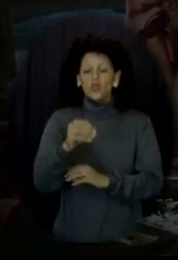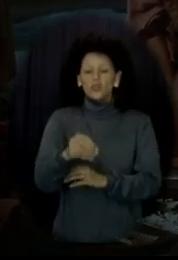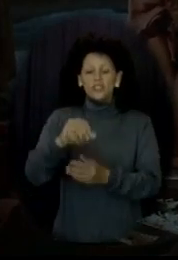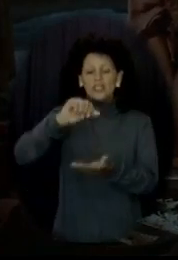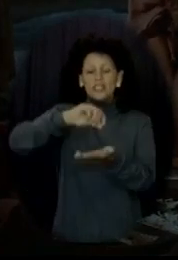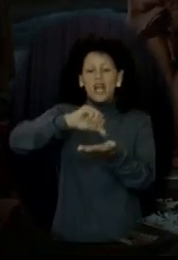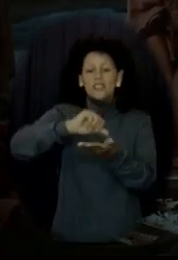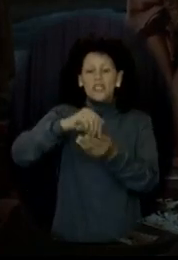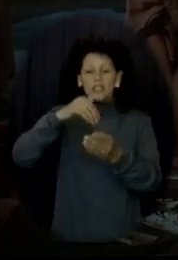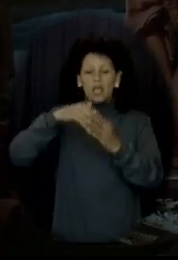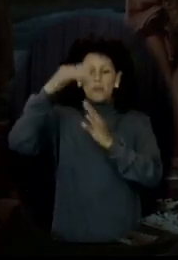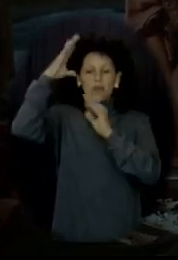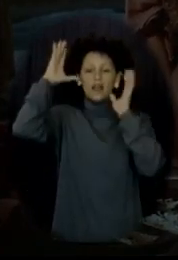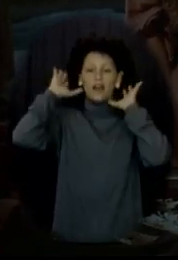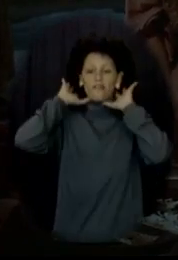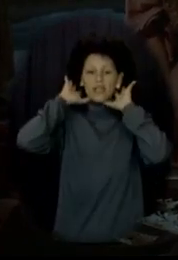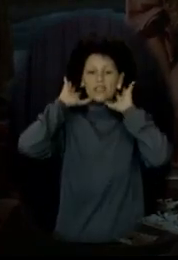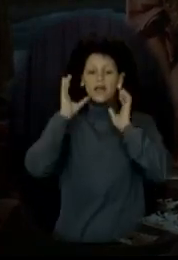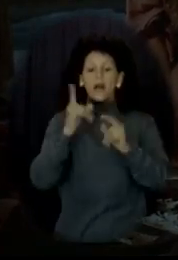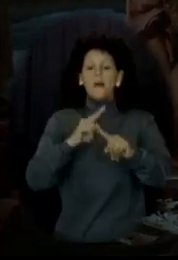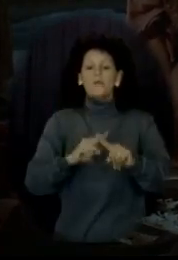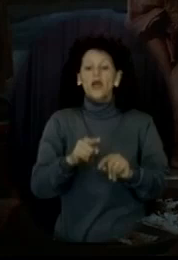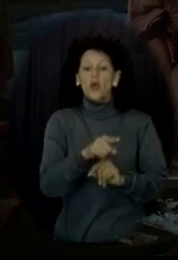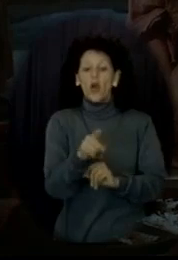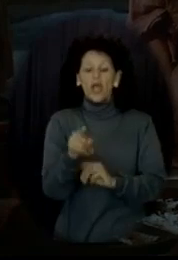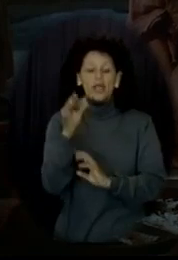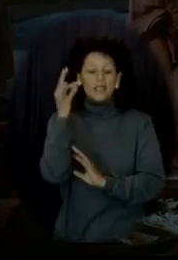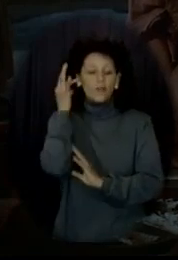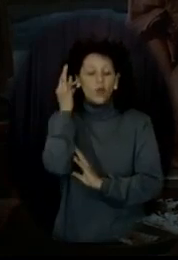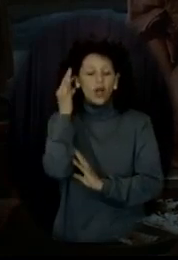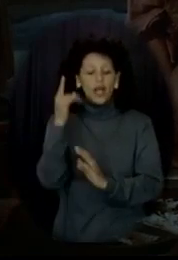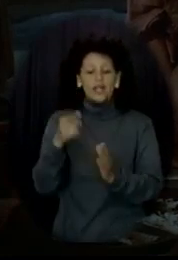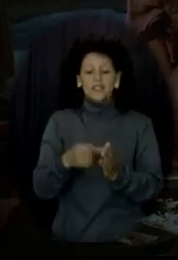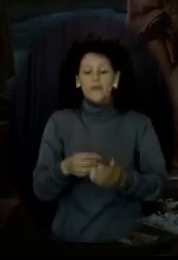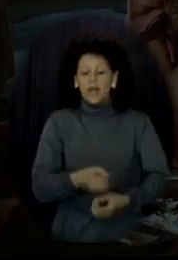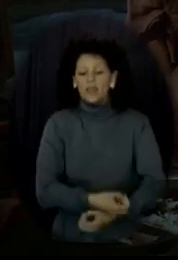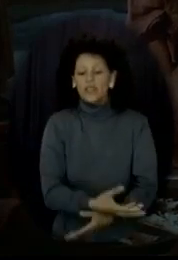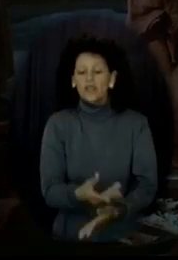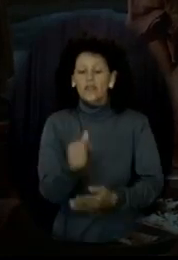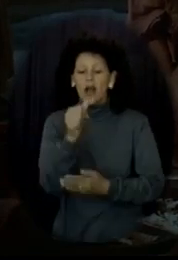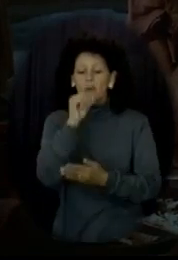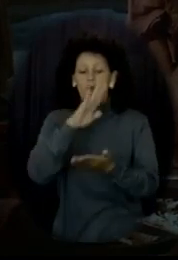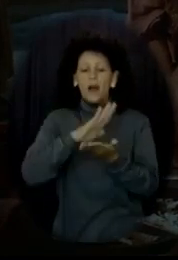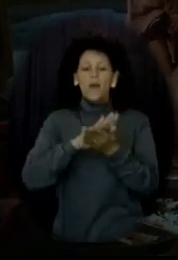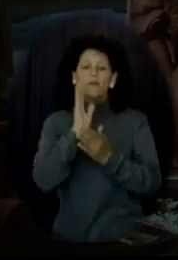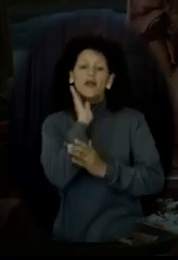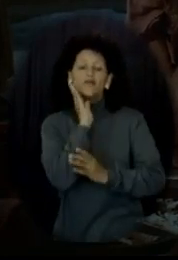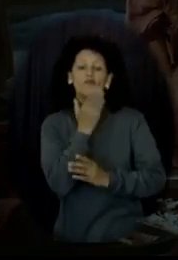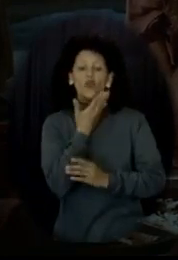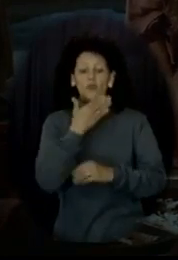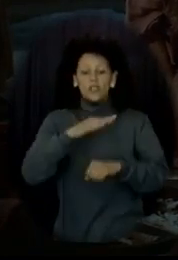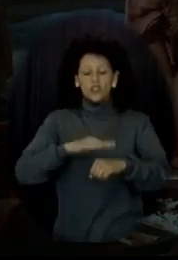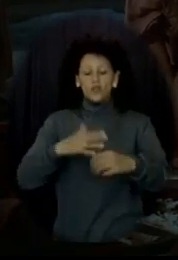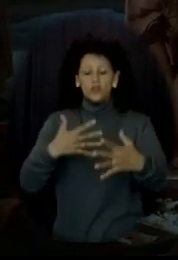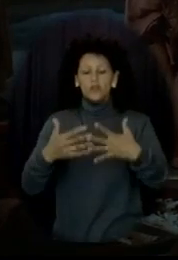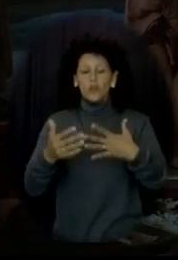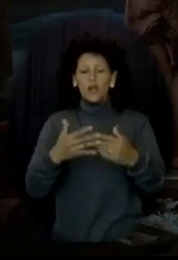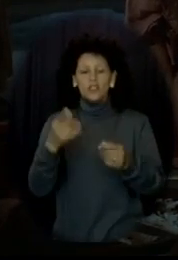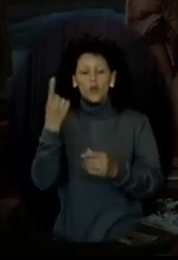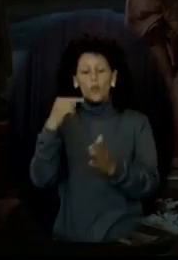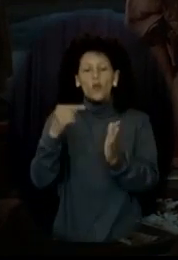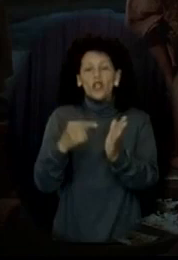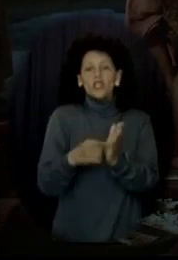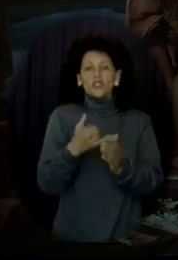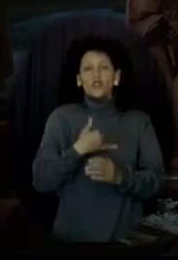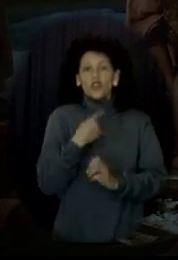No me pusiste aceite en la cabeza, pero ella ha derramado perfume sobre mis pies. Por eso te